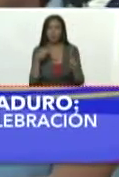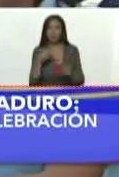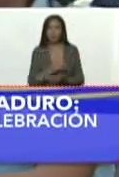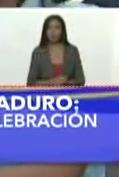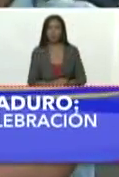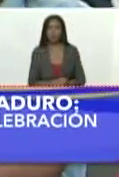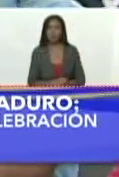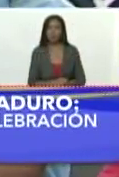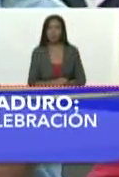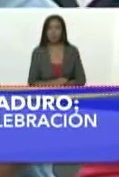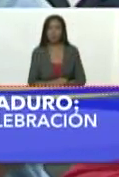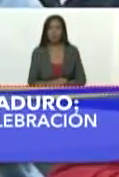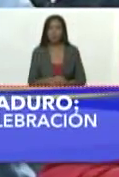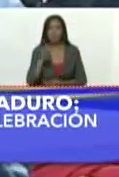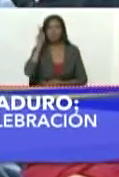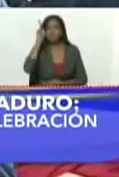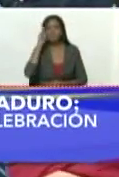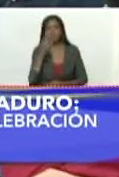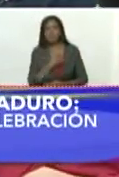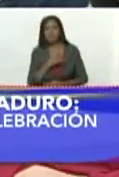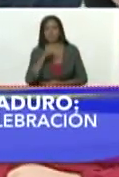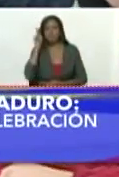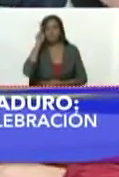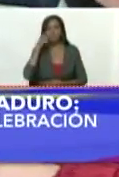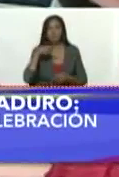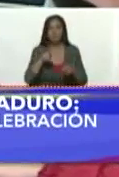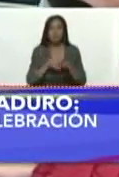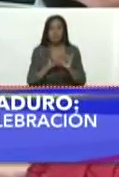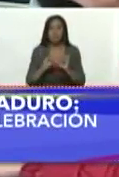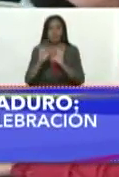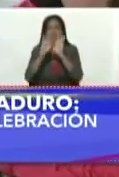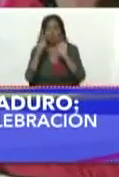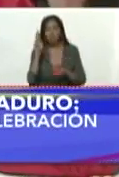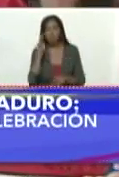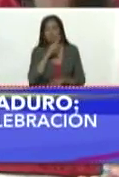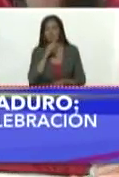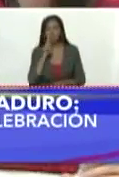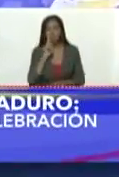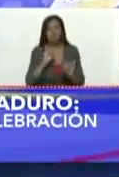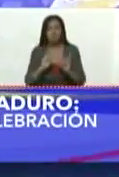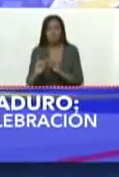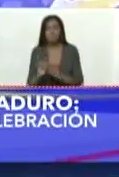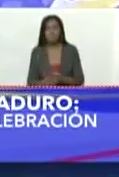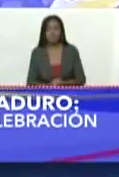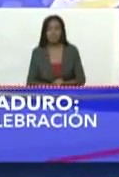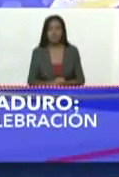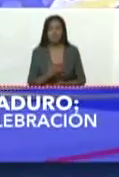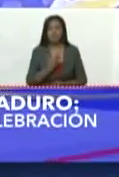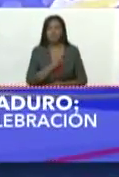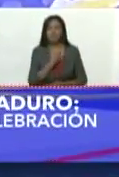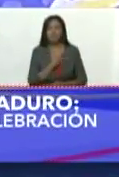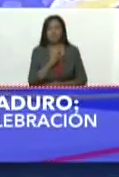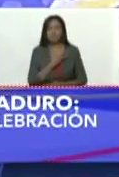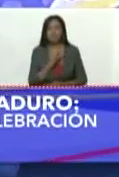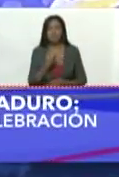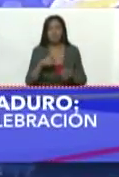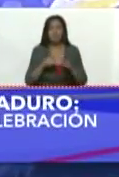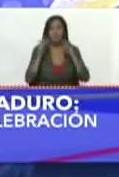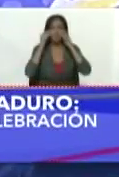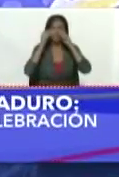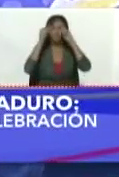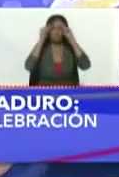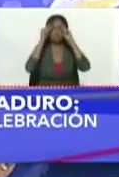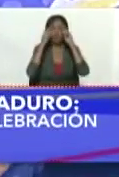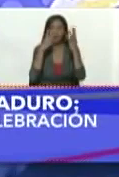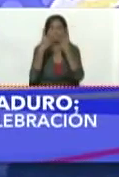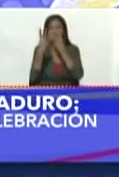Robinson, que lleva el nombre de nuestro Samuel Robinson. Allí, fíjense ustedes, en la Universidad Simón Rodríguez se está dando la